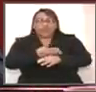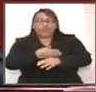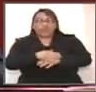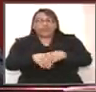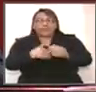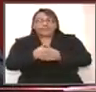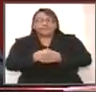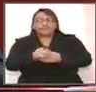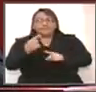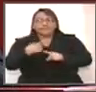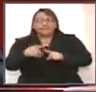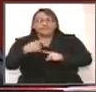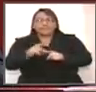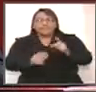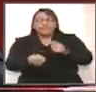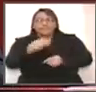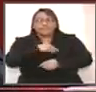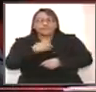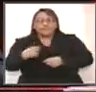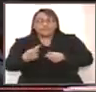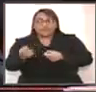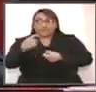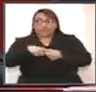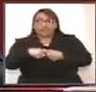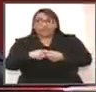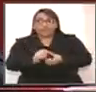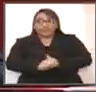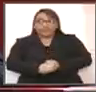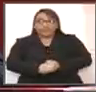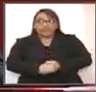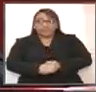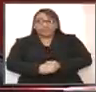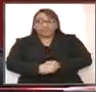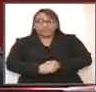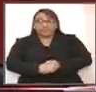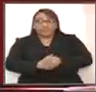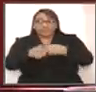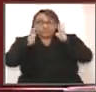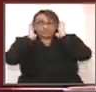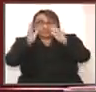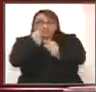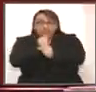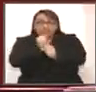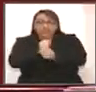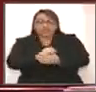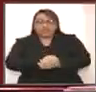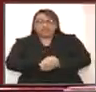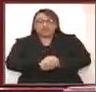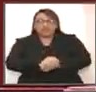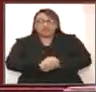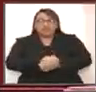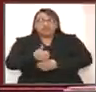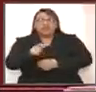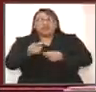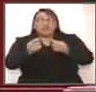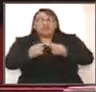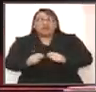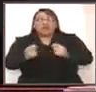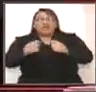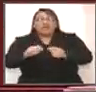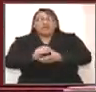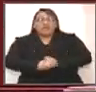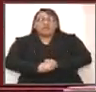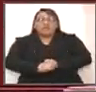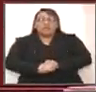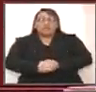los distinguidos integrantes del mismo el abocarnos al tratamiento,